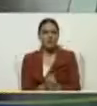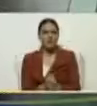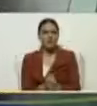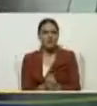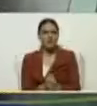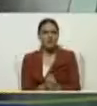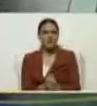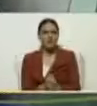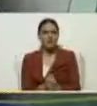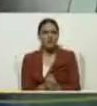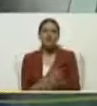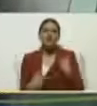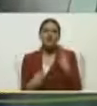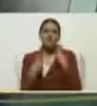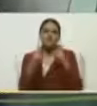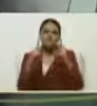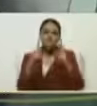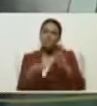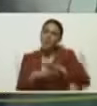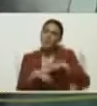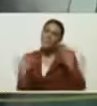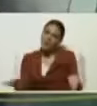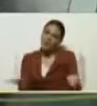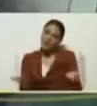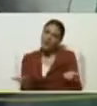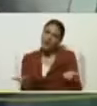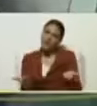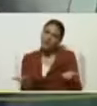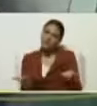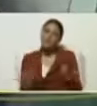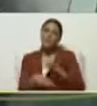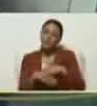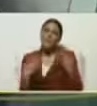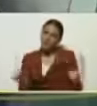¿Por qué lo digo, Mar Gloris del Carmen?